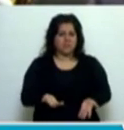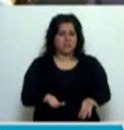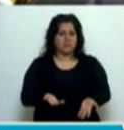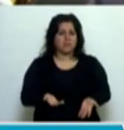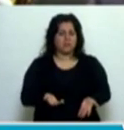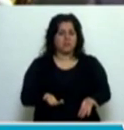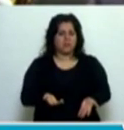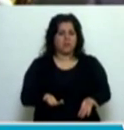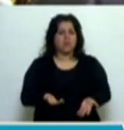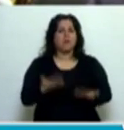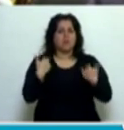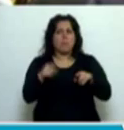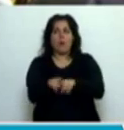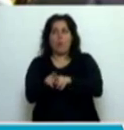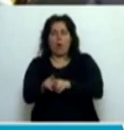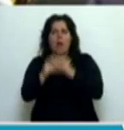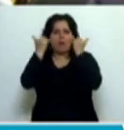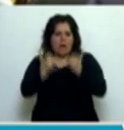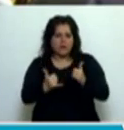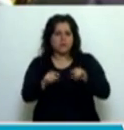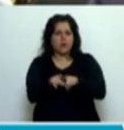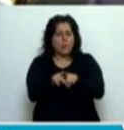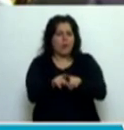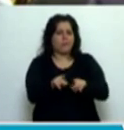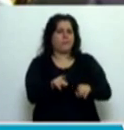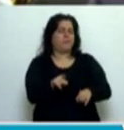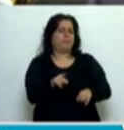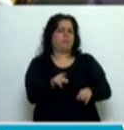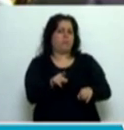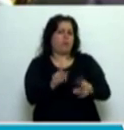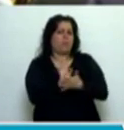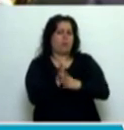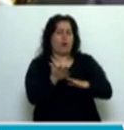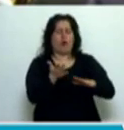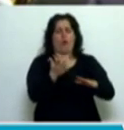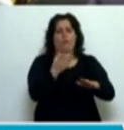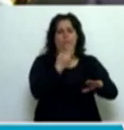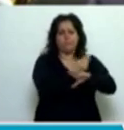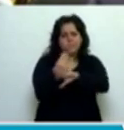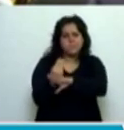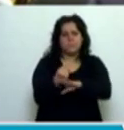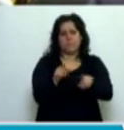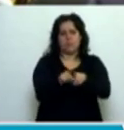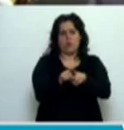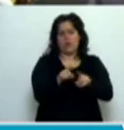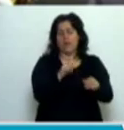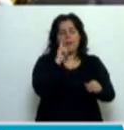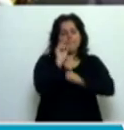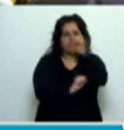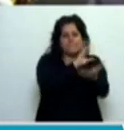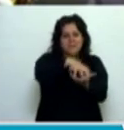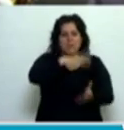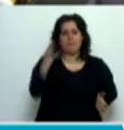emergentes, que puedan tener plantas que agreguen valor a la red global, que puedan tener plantas productivas en la